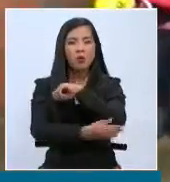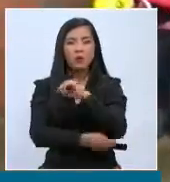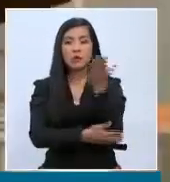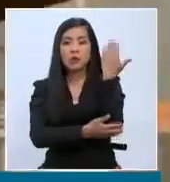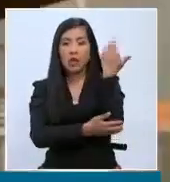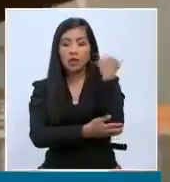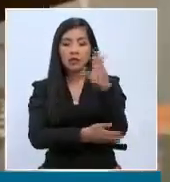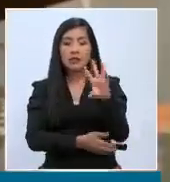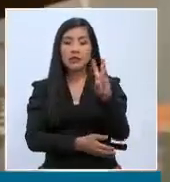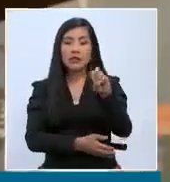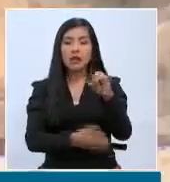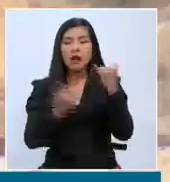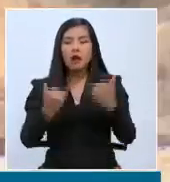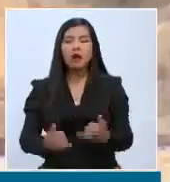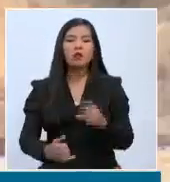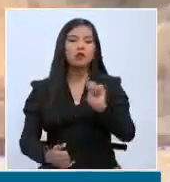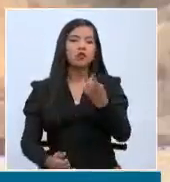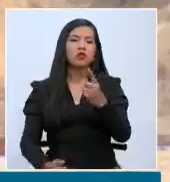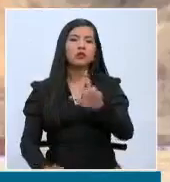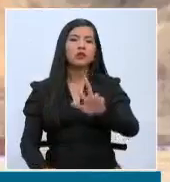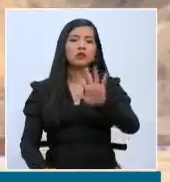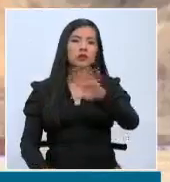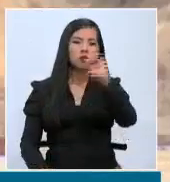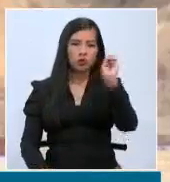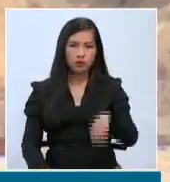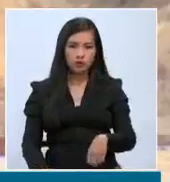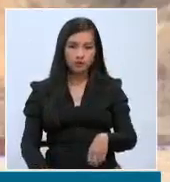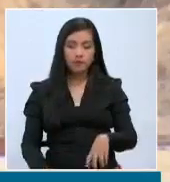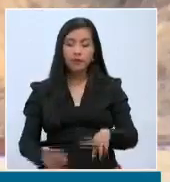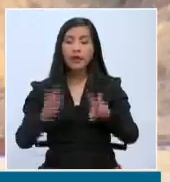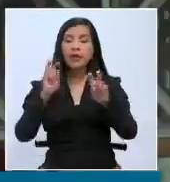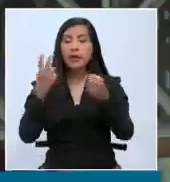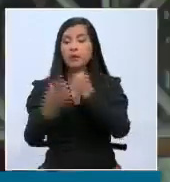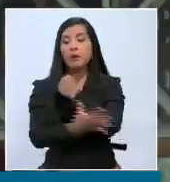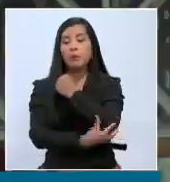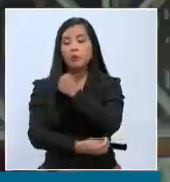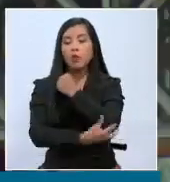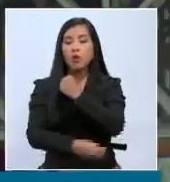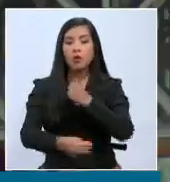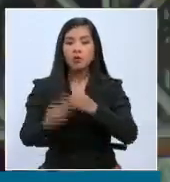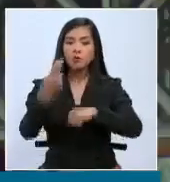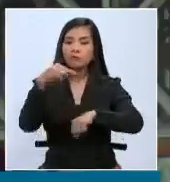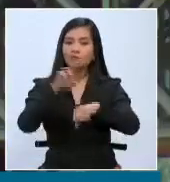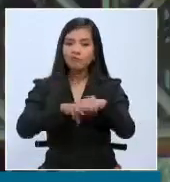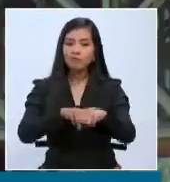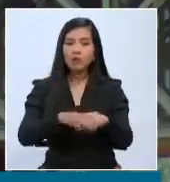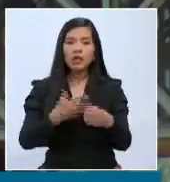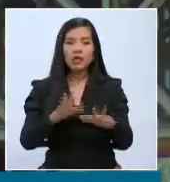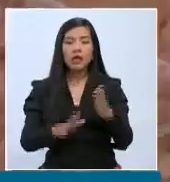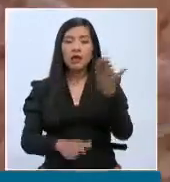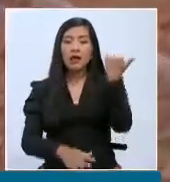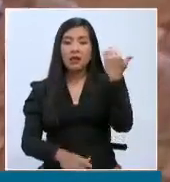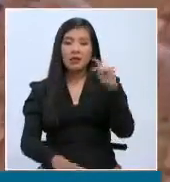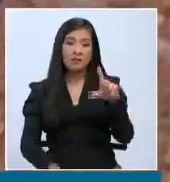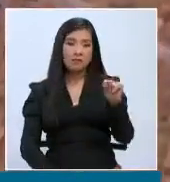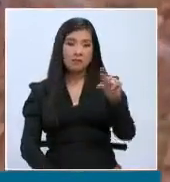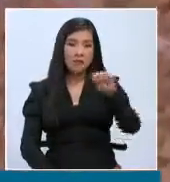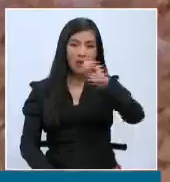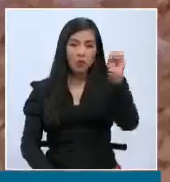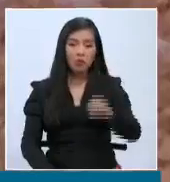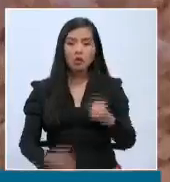60 al 35% y la pobreza ha bajado de más o menos el 20%